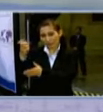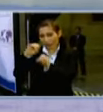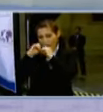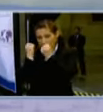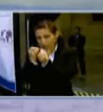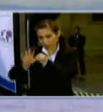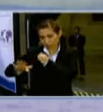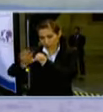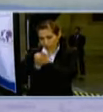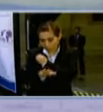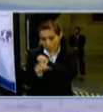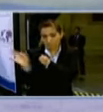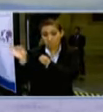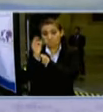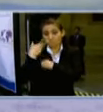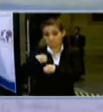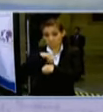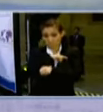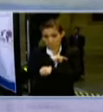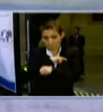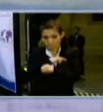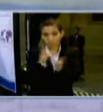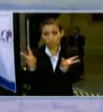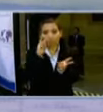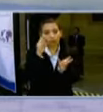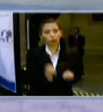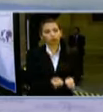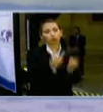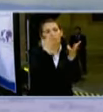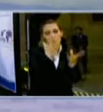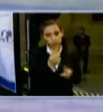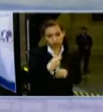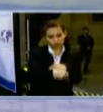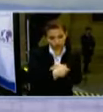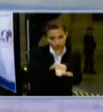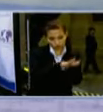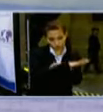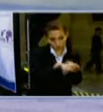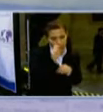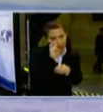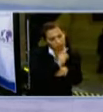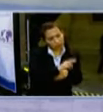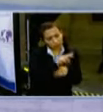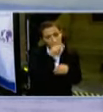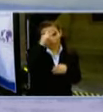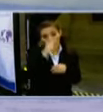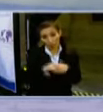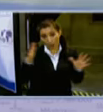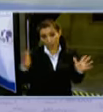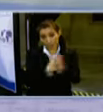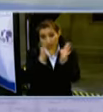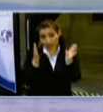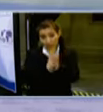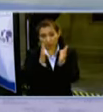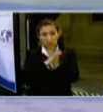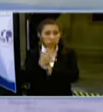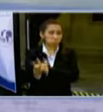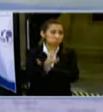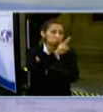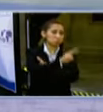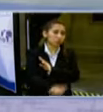organismos. Si nos vamos a los datos, México participa en alrededor